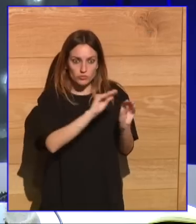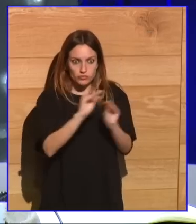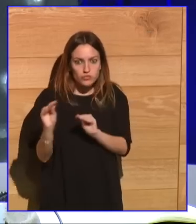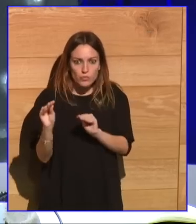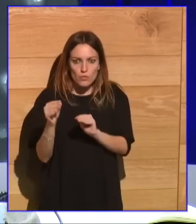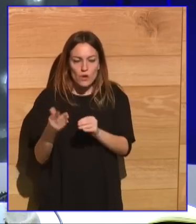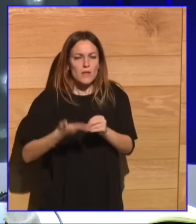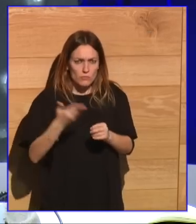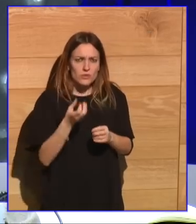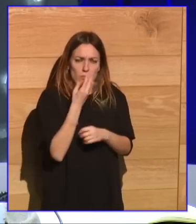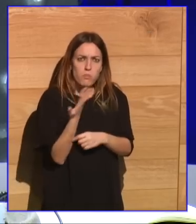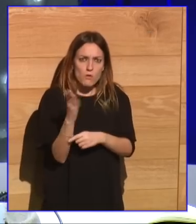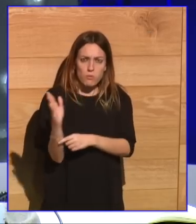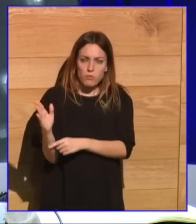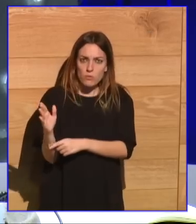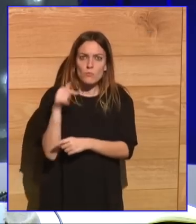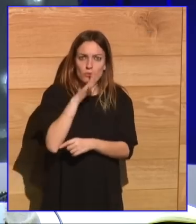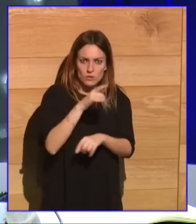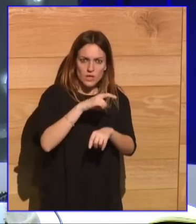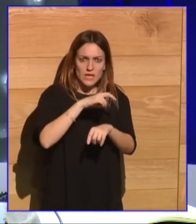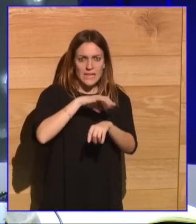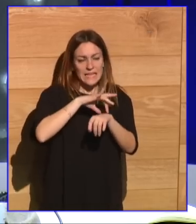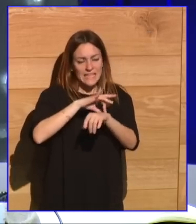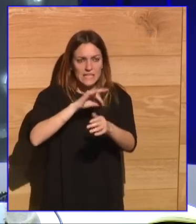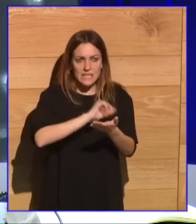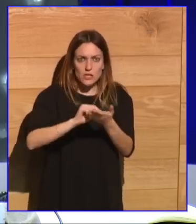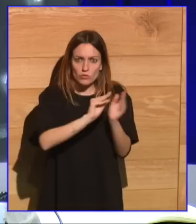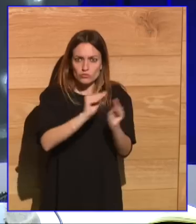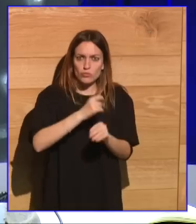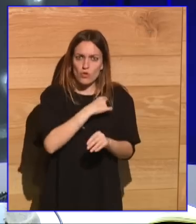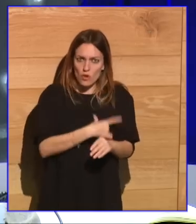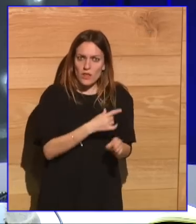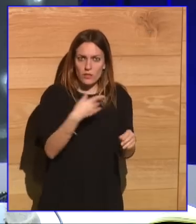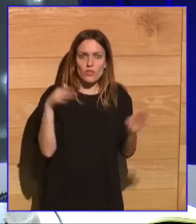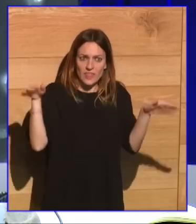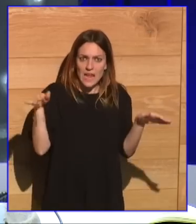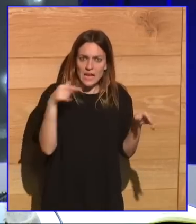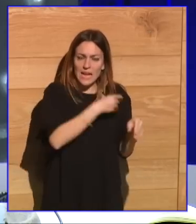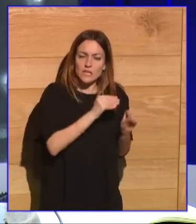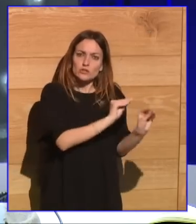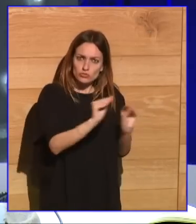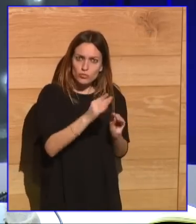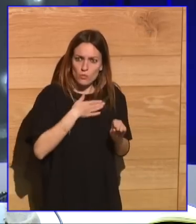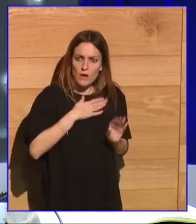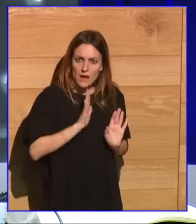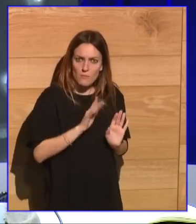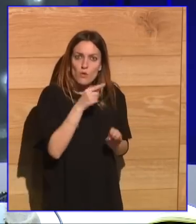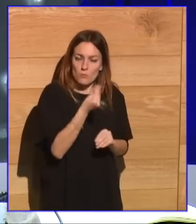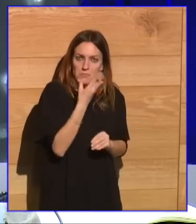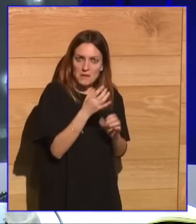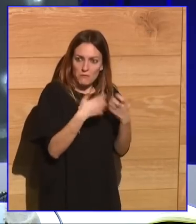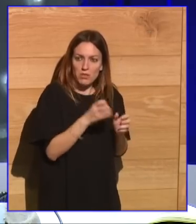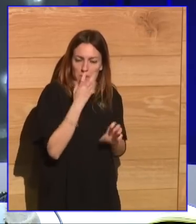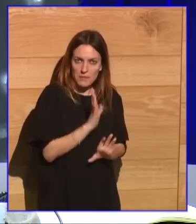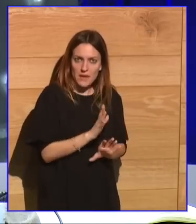Que él demuestra ser buen guionista, porque de hecho en El corazón del ángel el guión es suyo, no la historia original, el guión es suyo. En el caso de Comes the Paradise